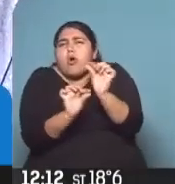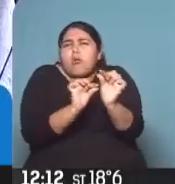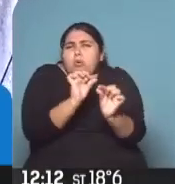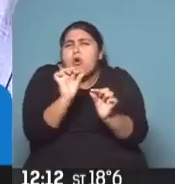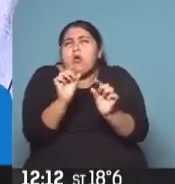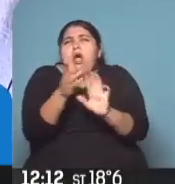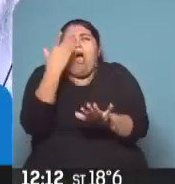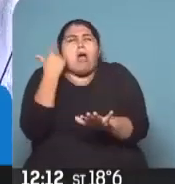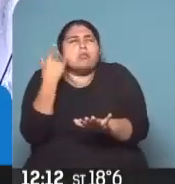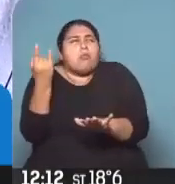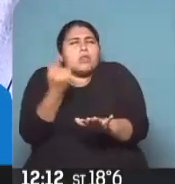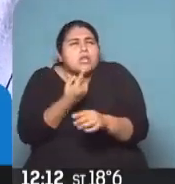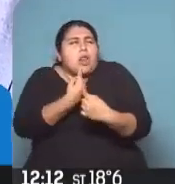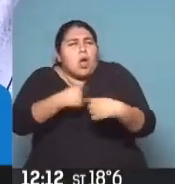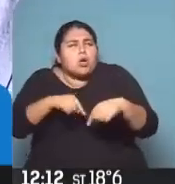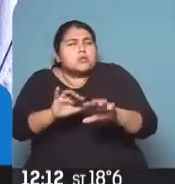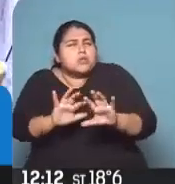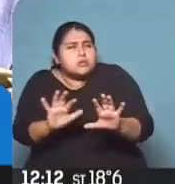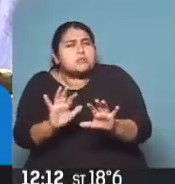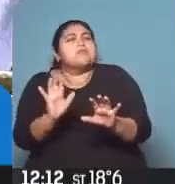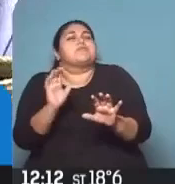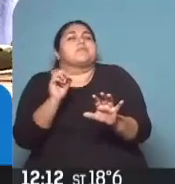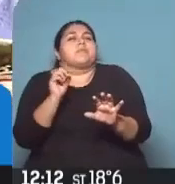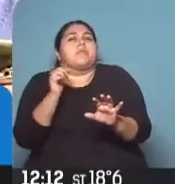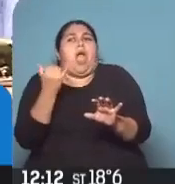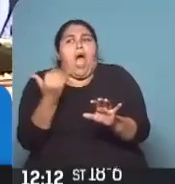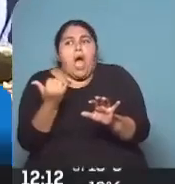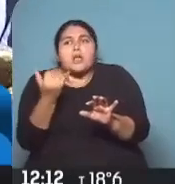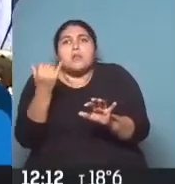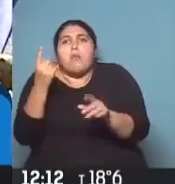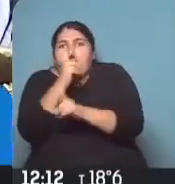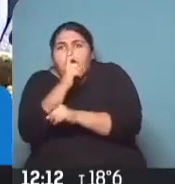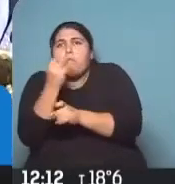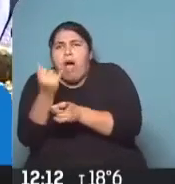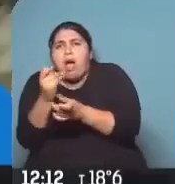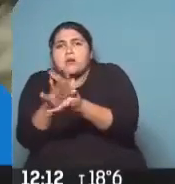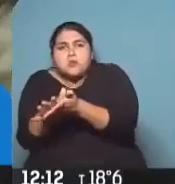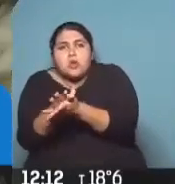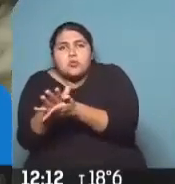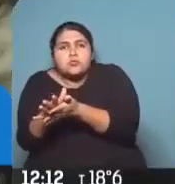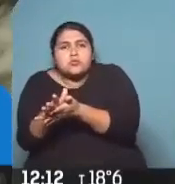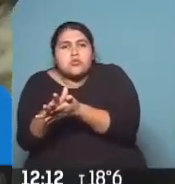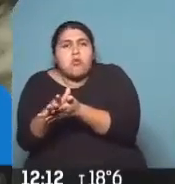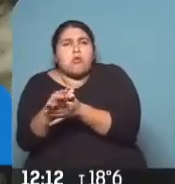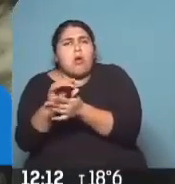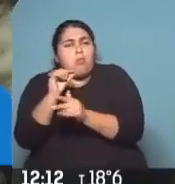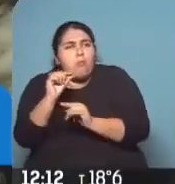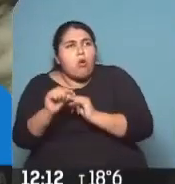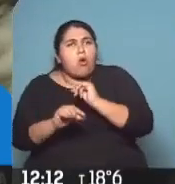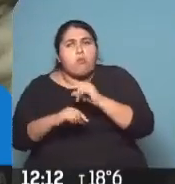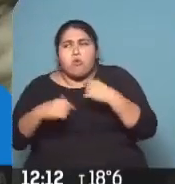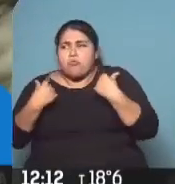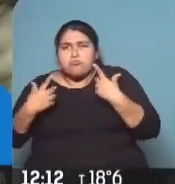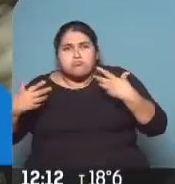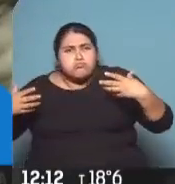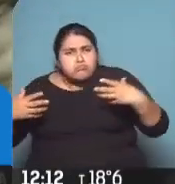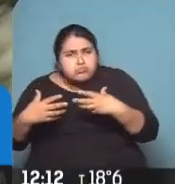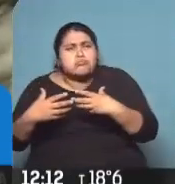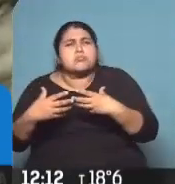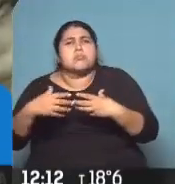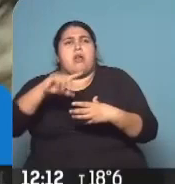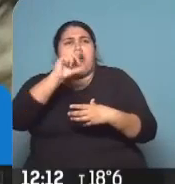sabiendo que a cada problema hay una solución esa solución la vamos a construir juntos correntinos